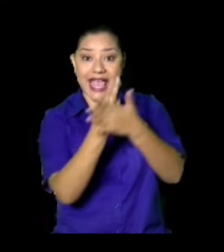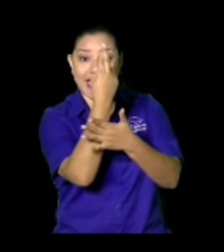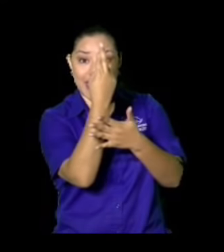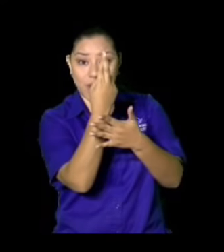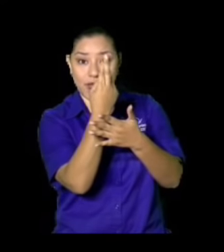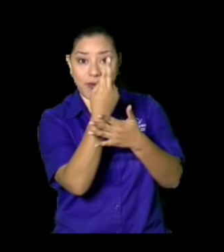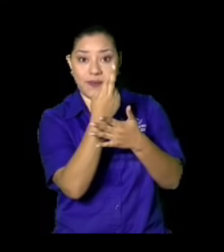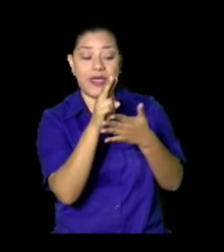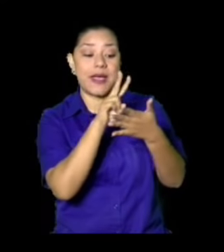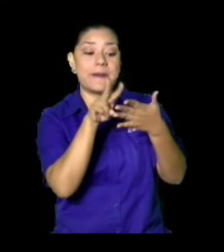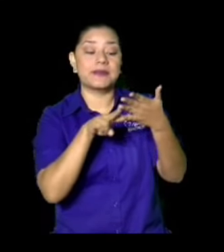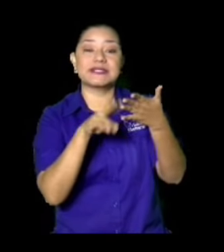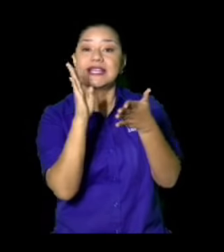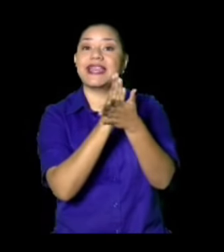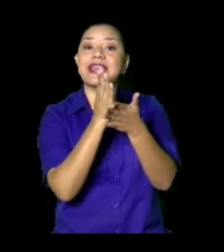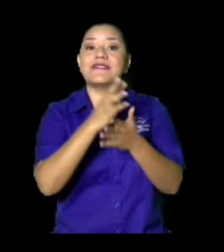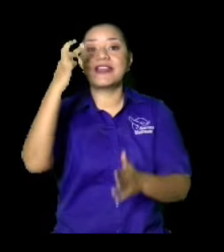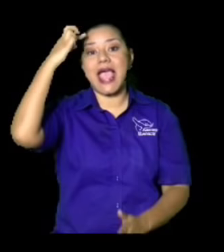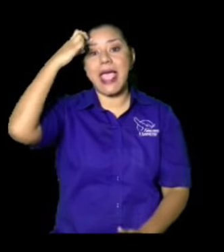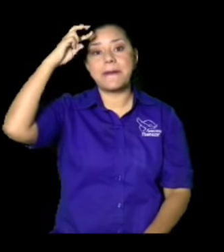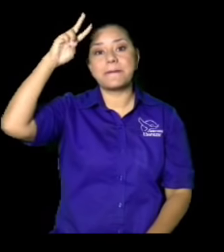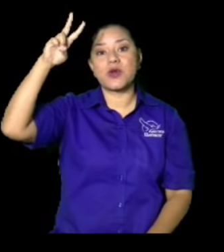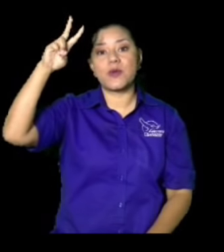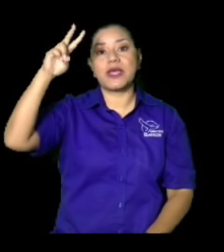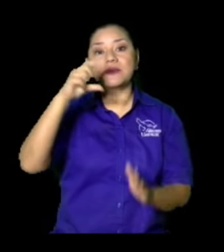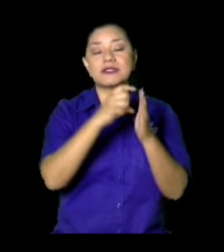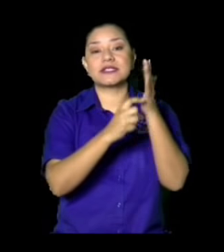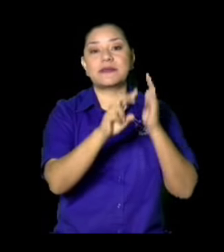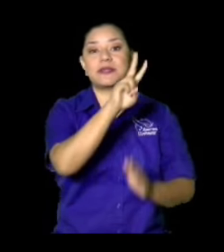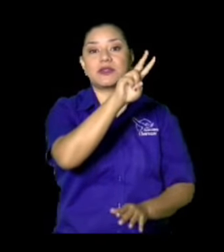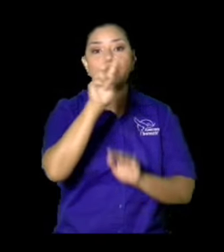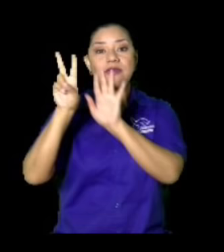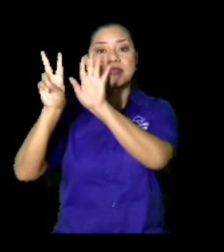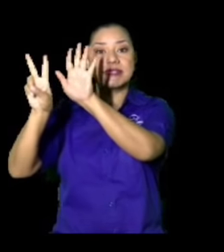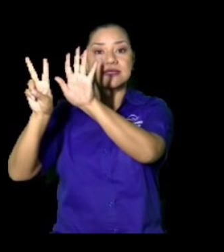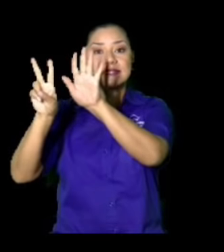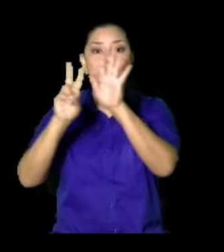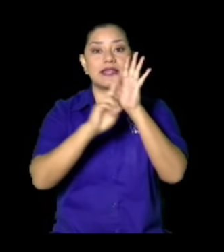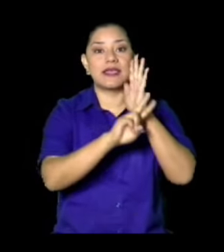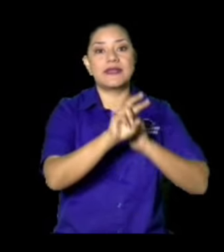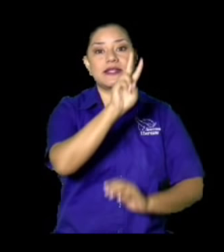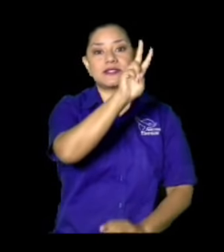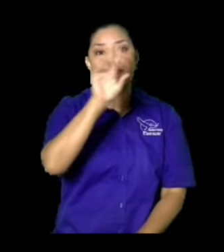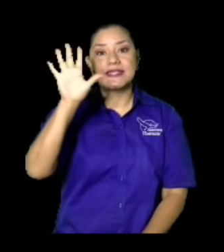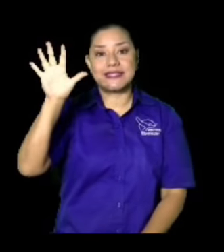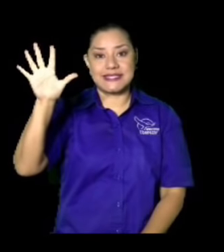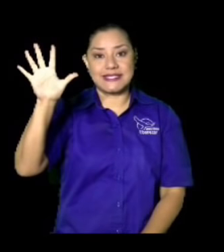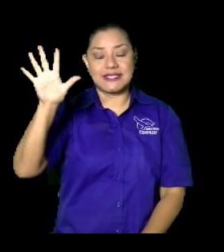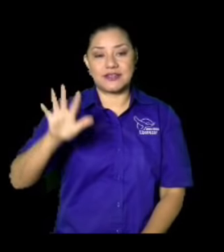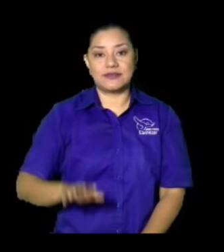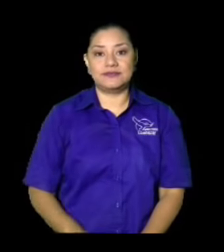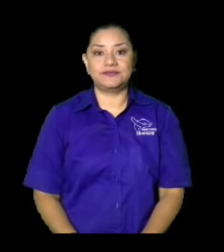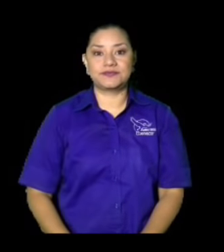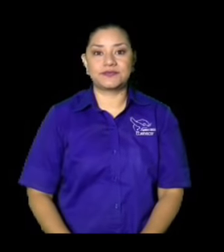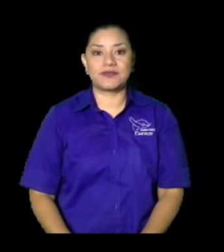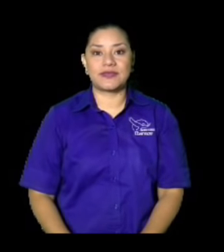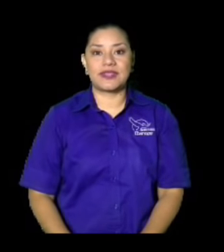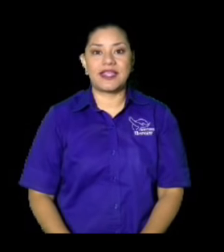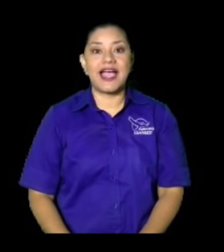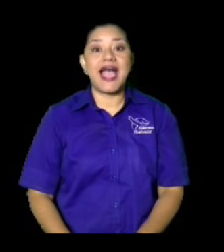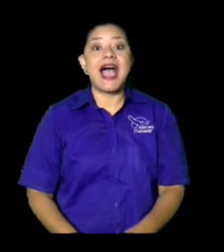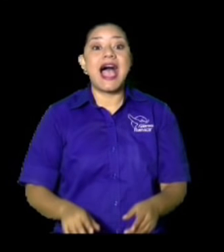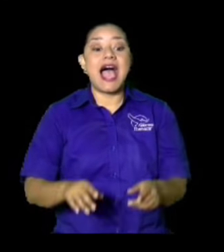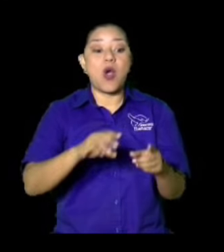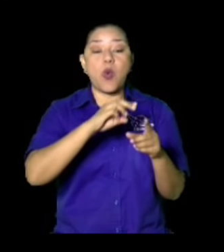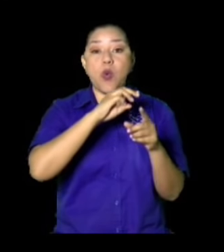con este versículo, Proverbios capítulo número 27 y verso 25. Una vez